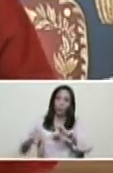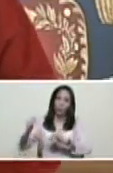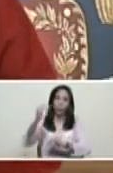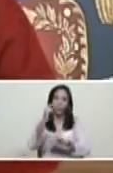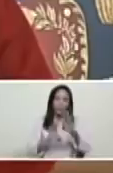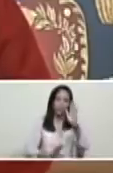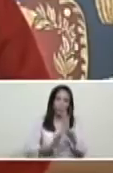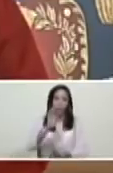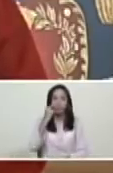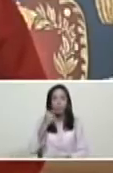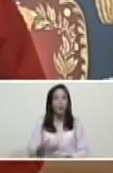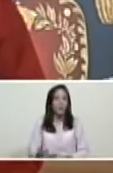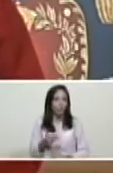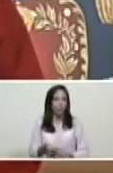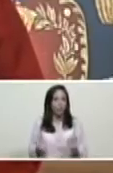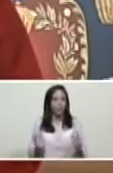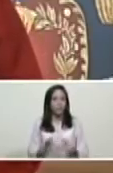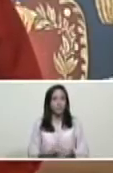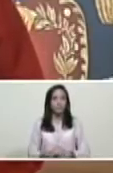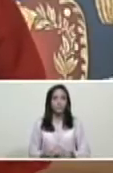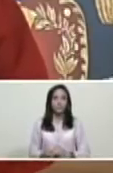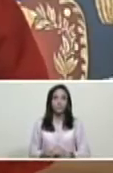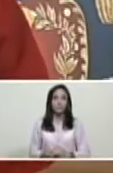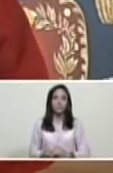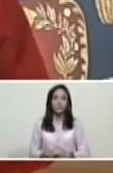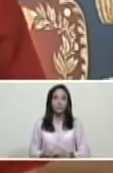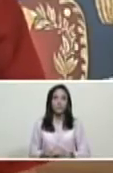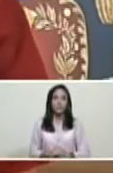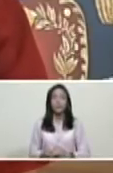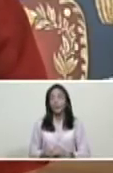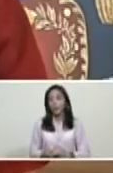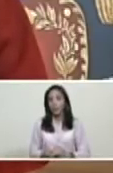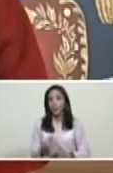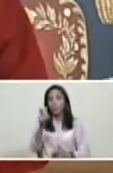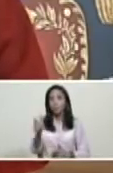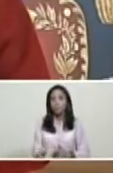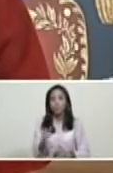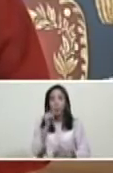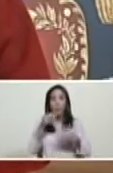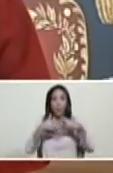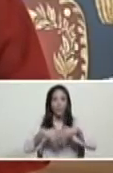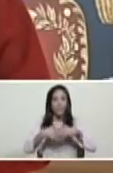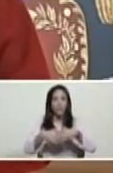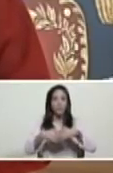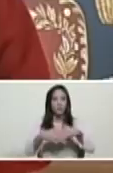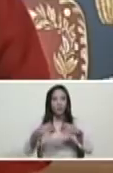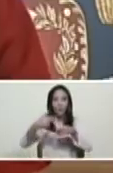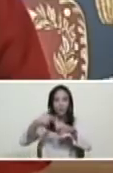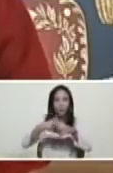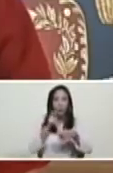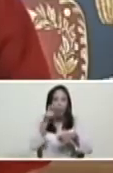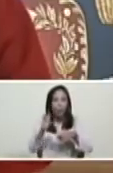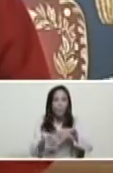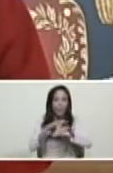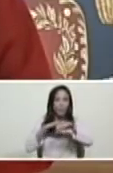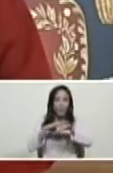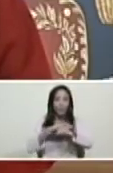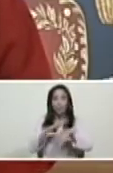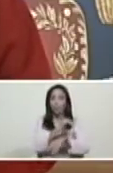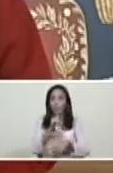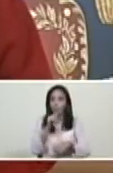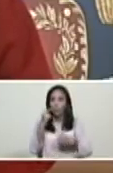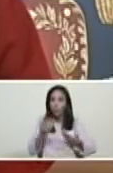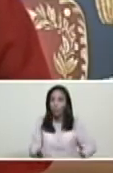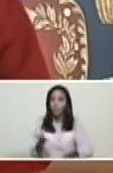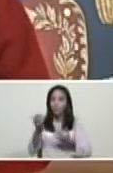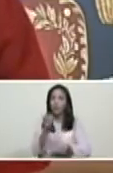concepto fundamental. Así que, a través del ministro Manuel Quevedo, he transmitido mis agradecimientos y